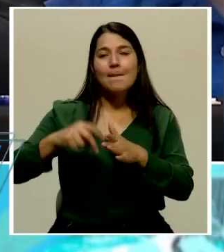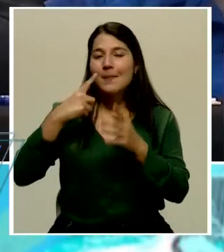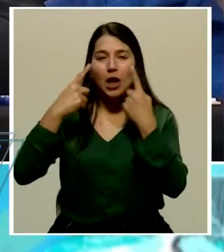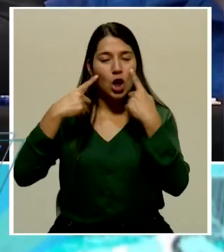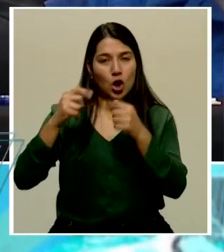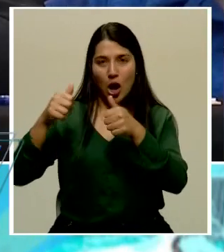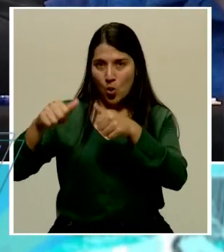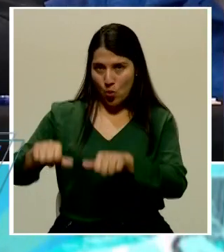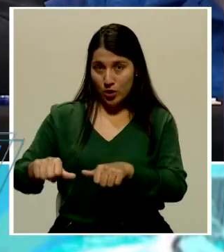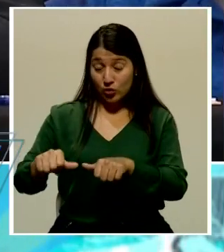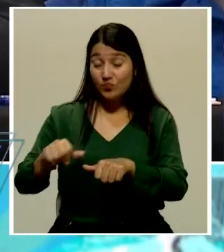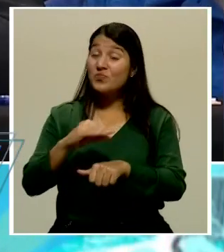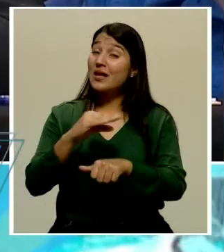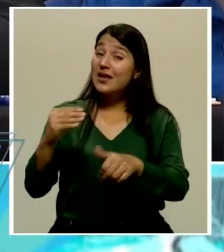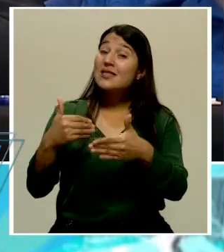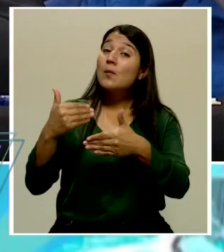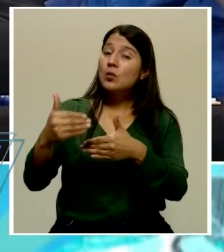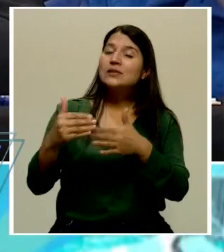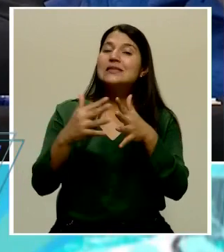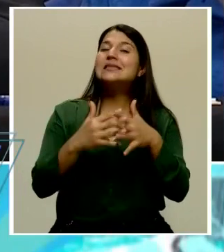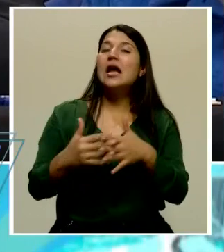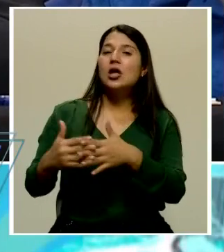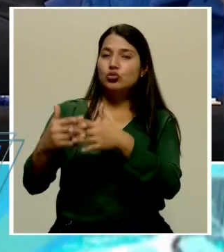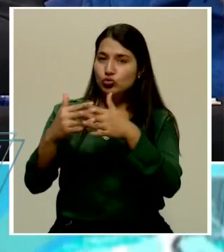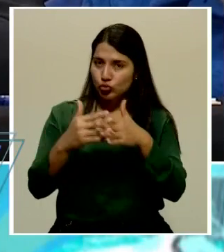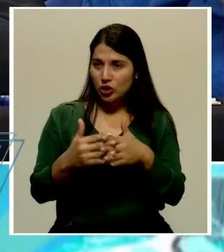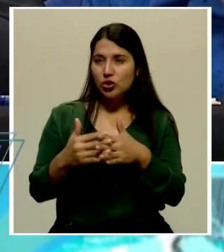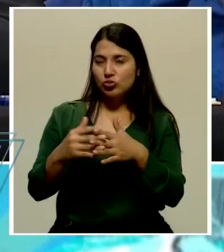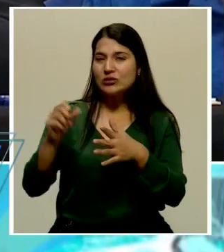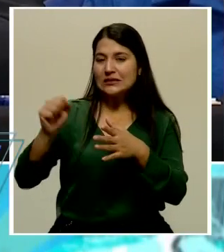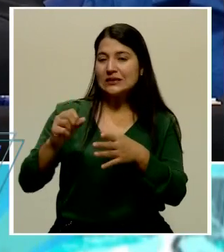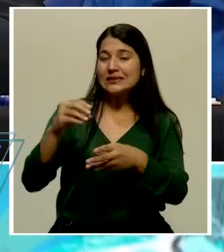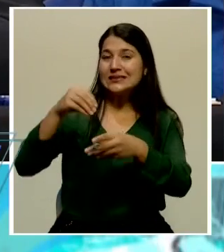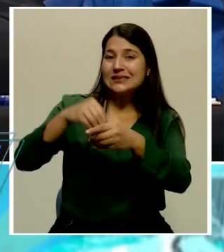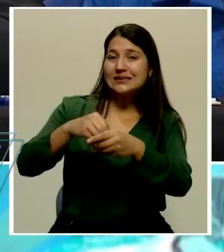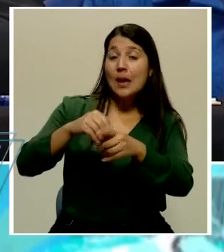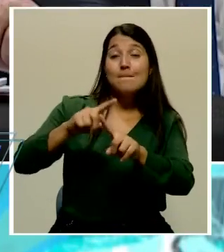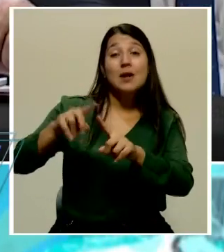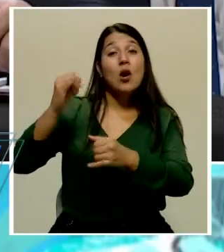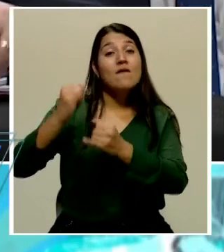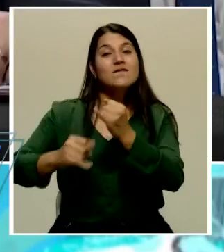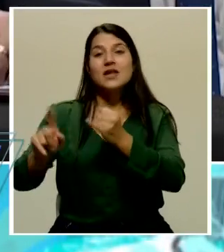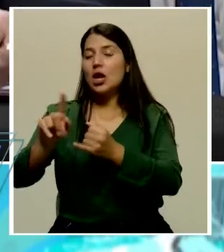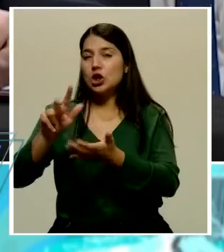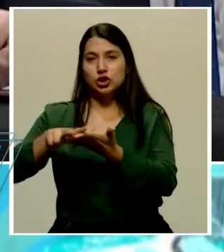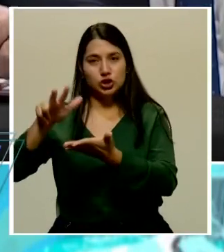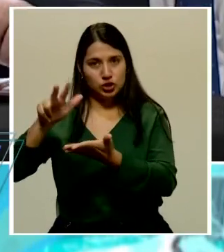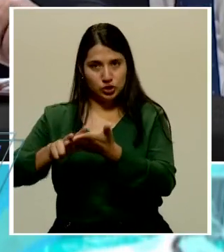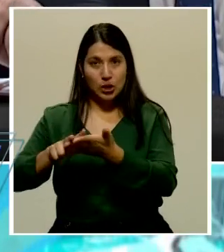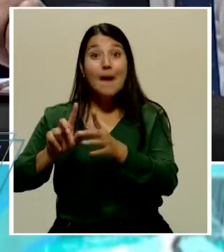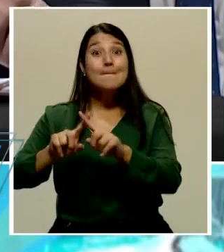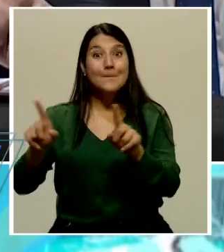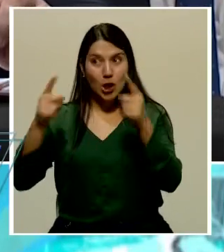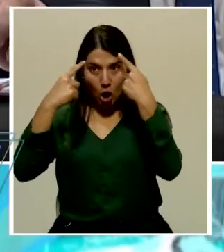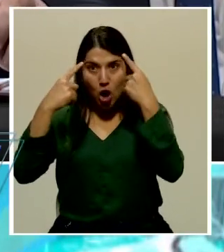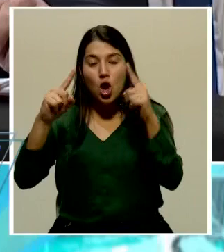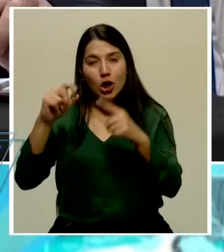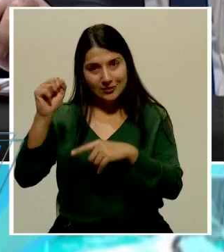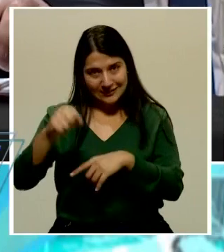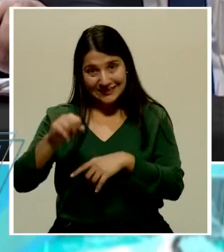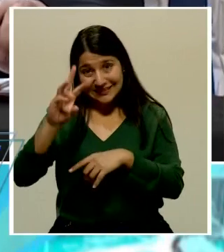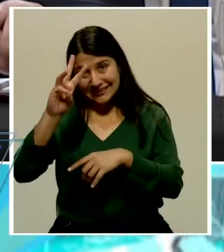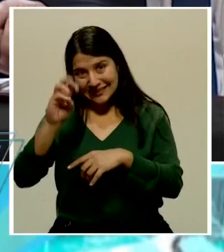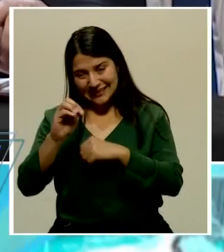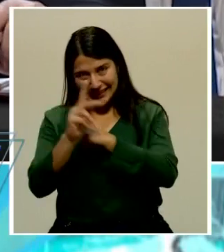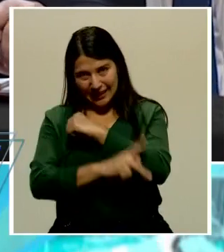el estatuto, no termina ratificándolo. Y sin embargo, se obtienen las 60 firmas que hacen que en